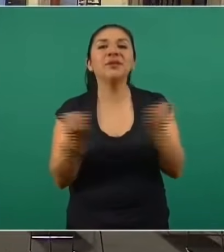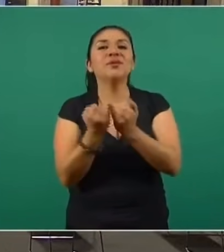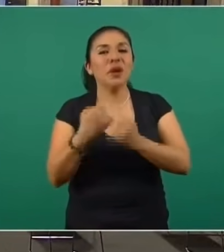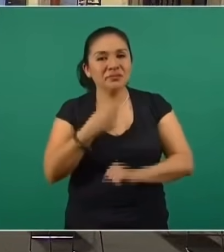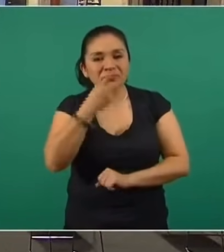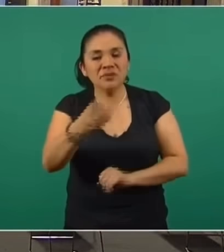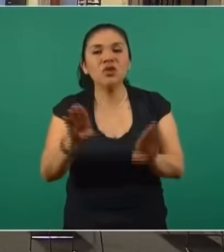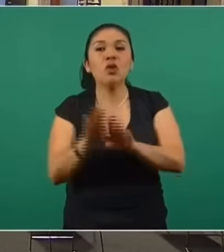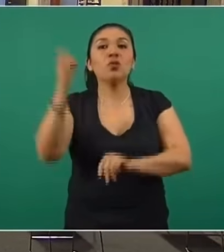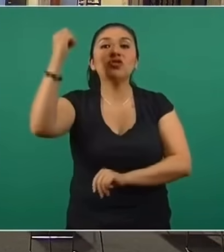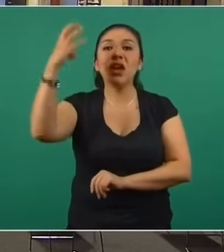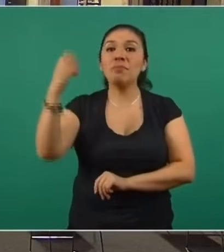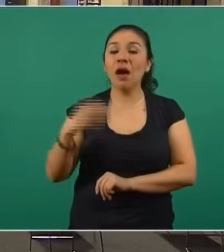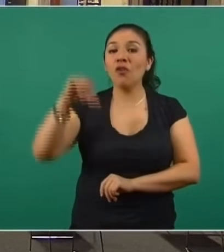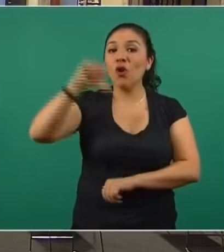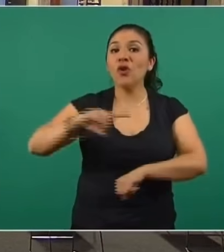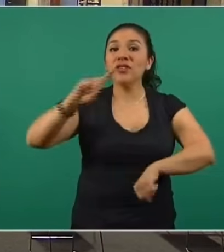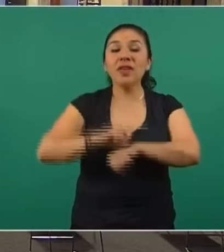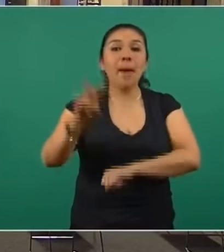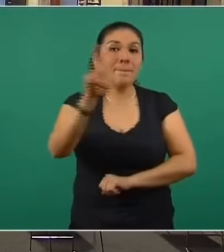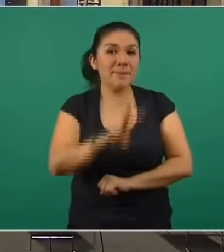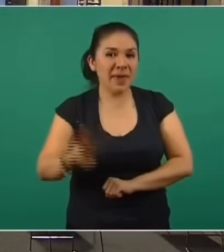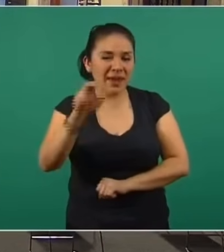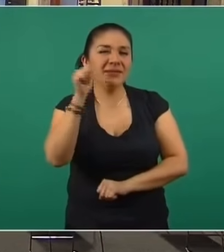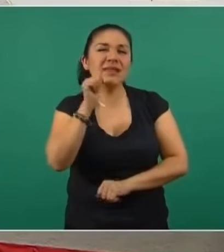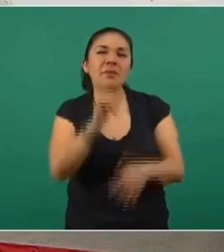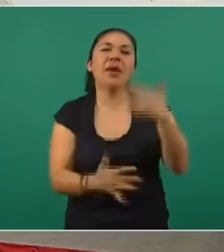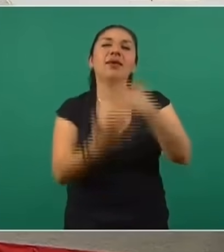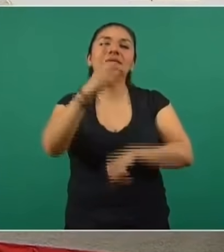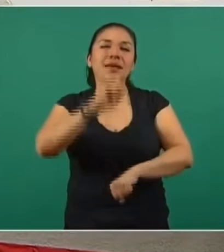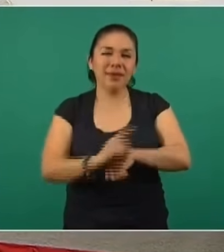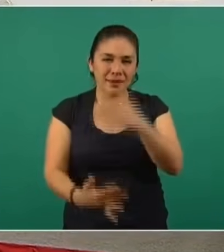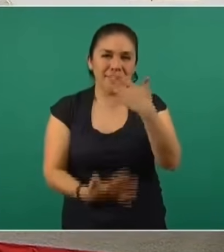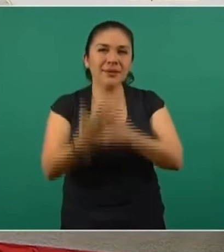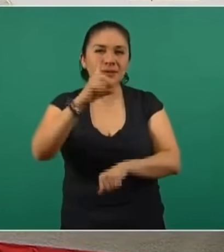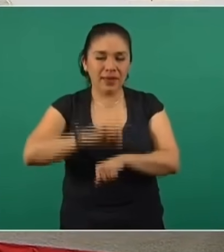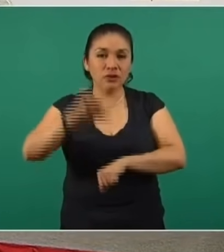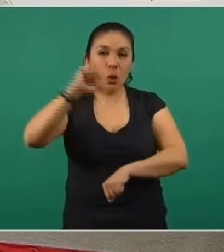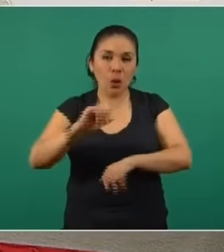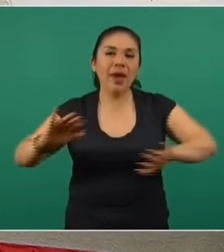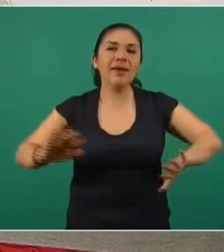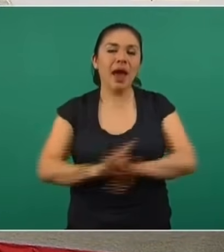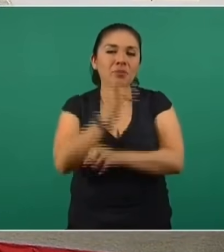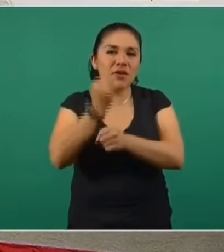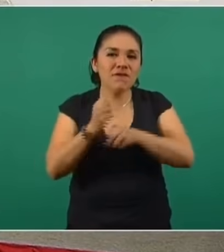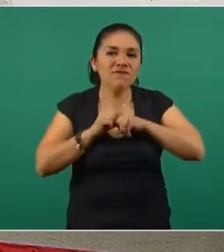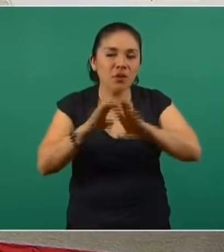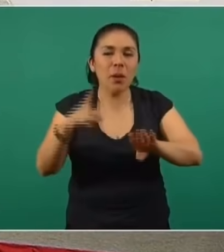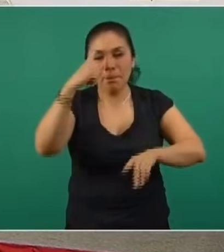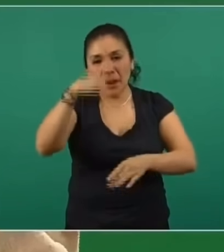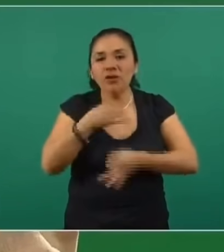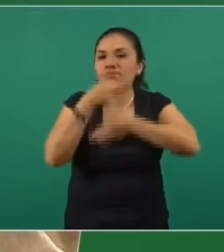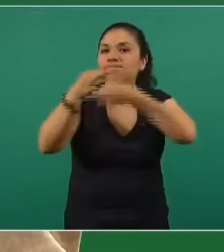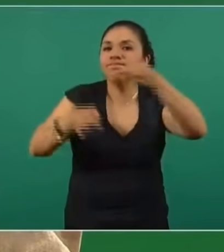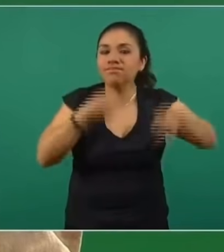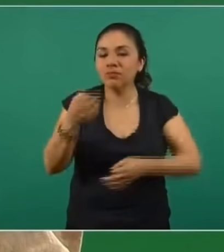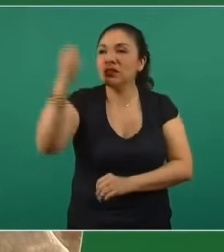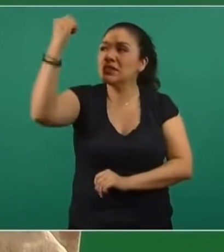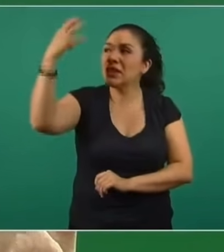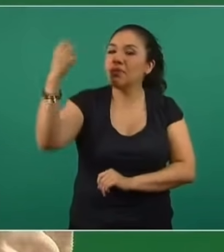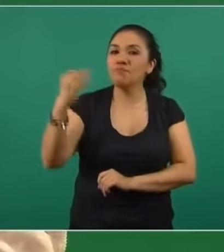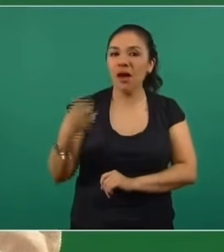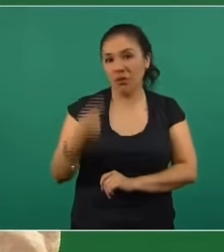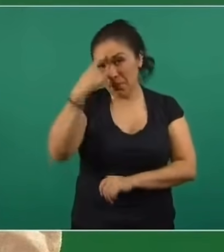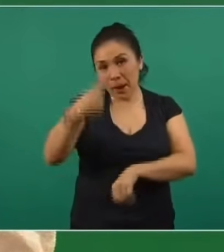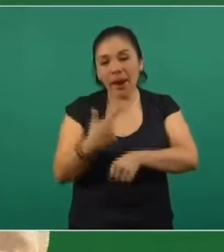también el semáforo. Hoy es viernes de semáforo, como cada 15 días, se actualiza la información que se hace pública del semáforo